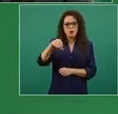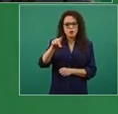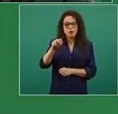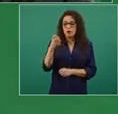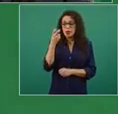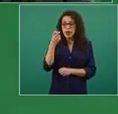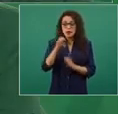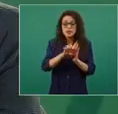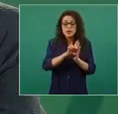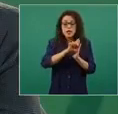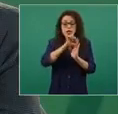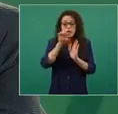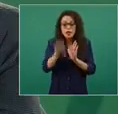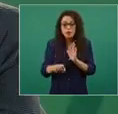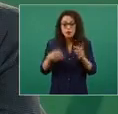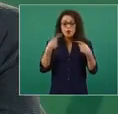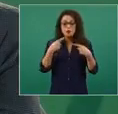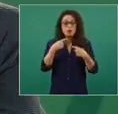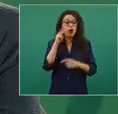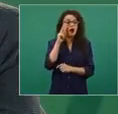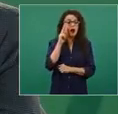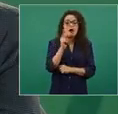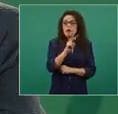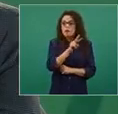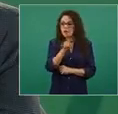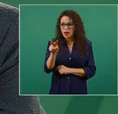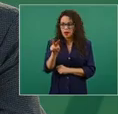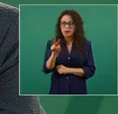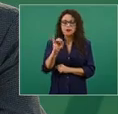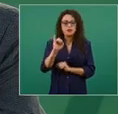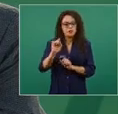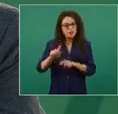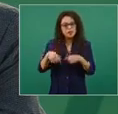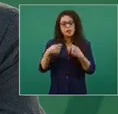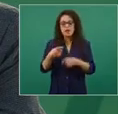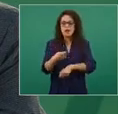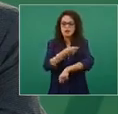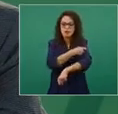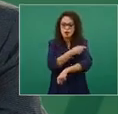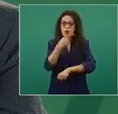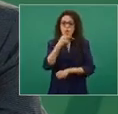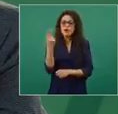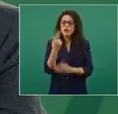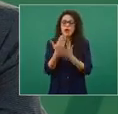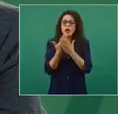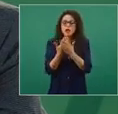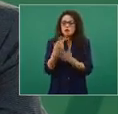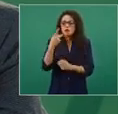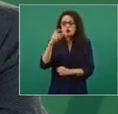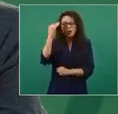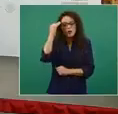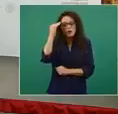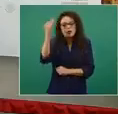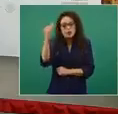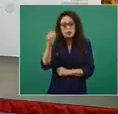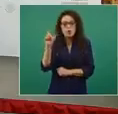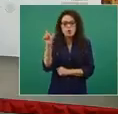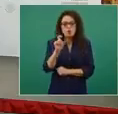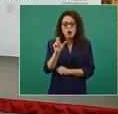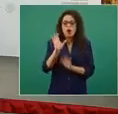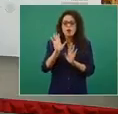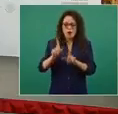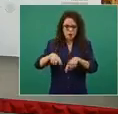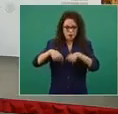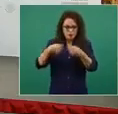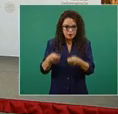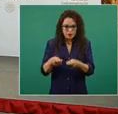a la población de que vamos a vacunar a la población en su momento, que sepamos esperar y que puedan